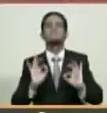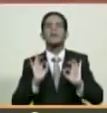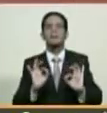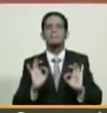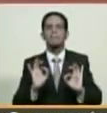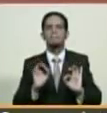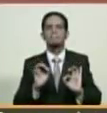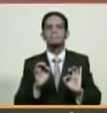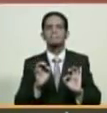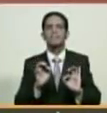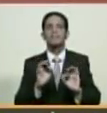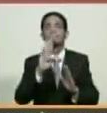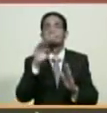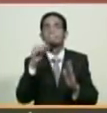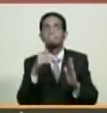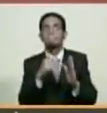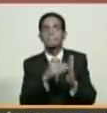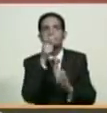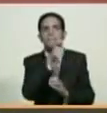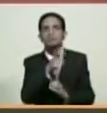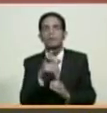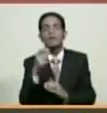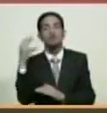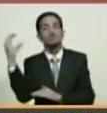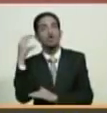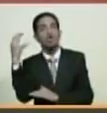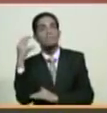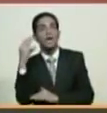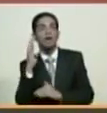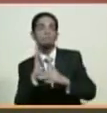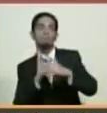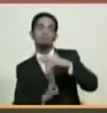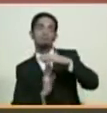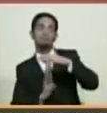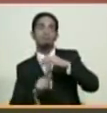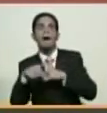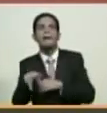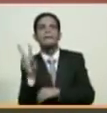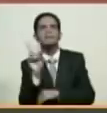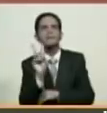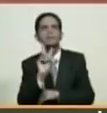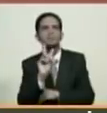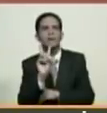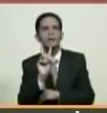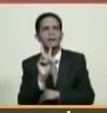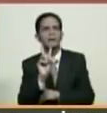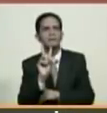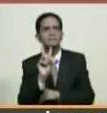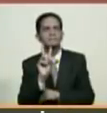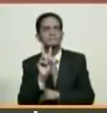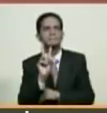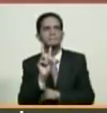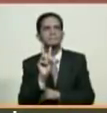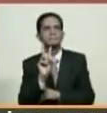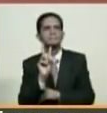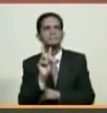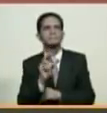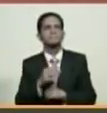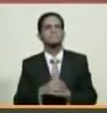los miles de colombianos que han llegado a esta nación. Queremos reforzar